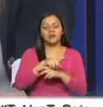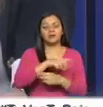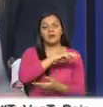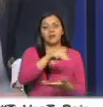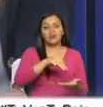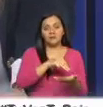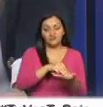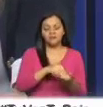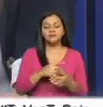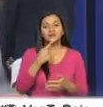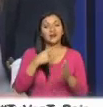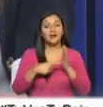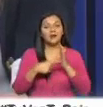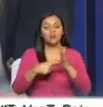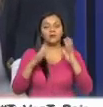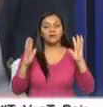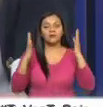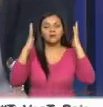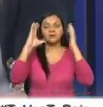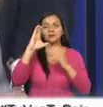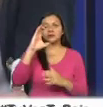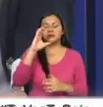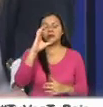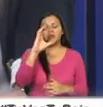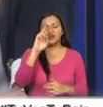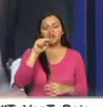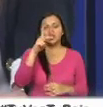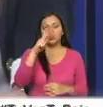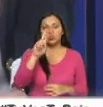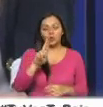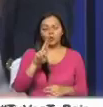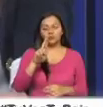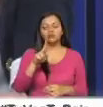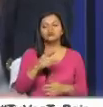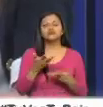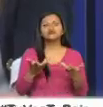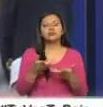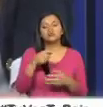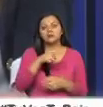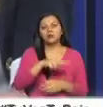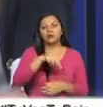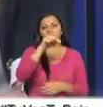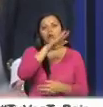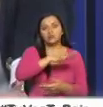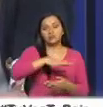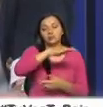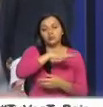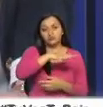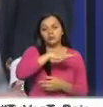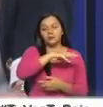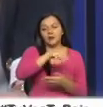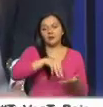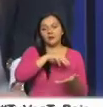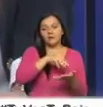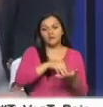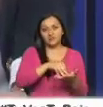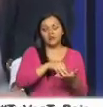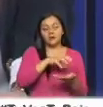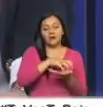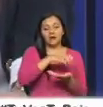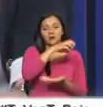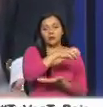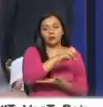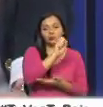Un ejemplo es el Festival Tinku de Aventura, que se desarrollará en la zona norte de esa provincia, entre los cantones Sucre y